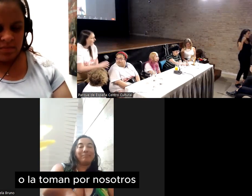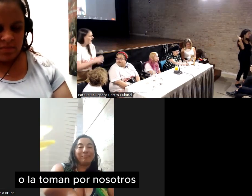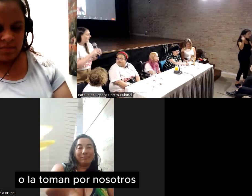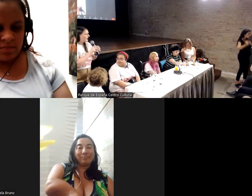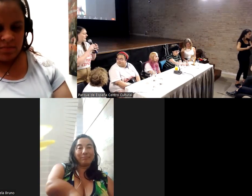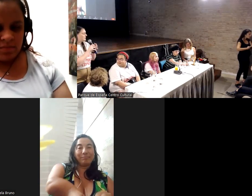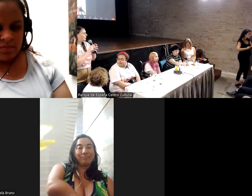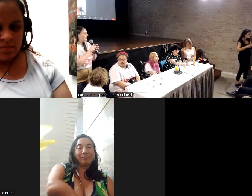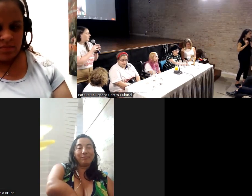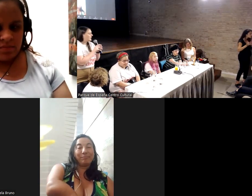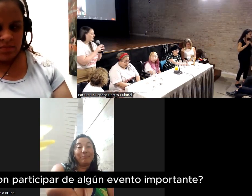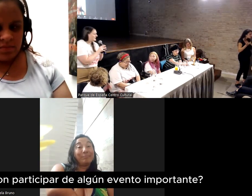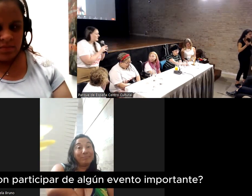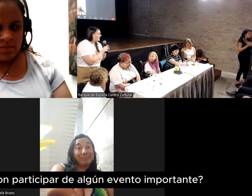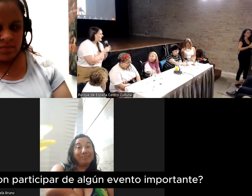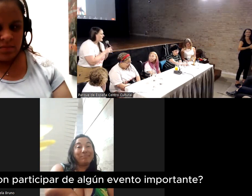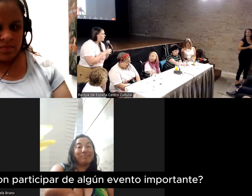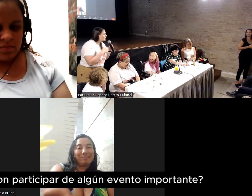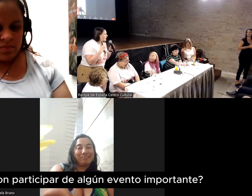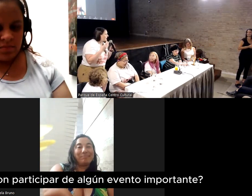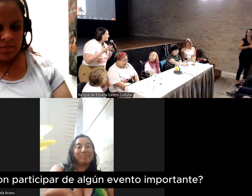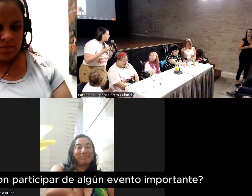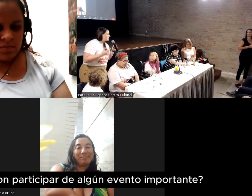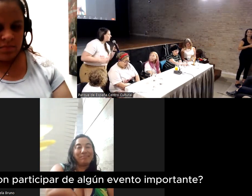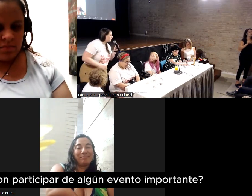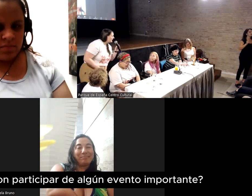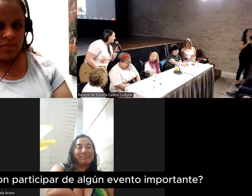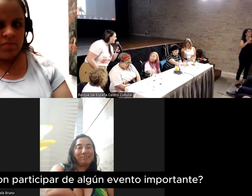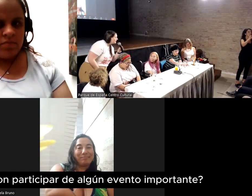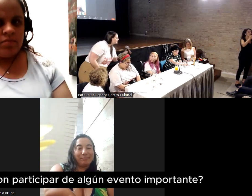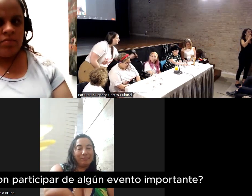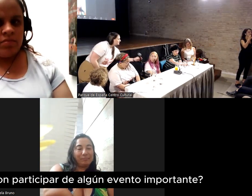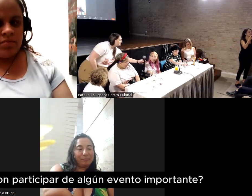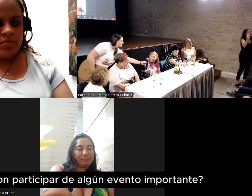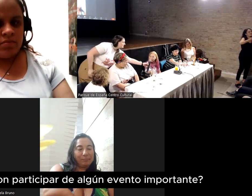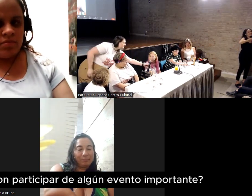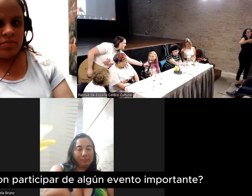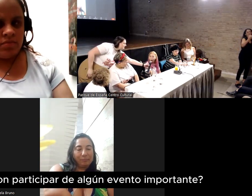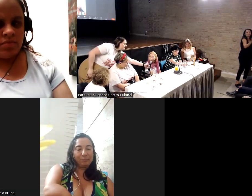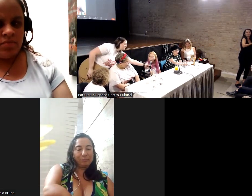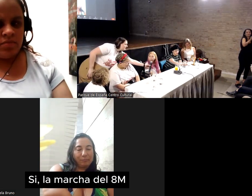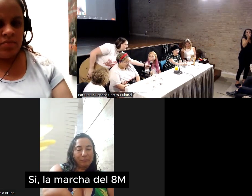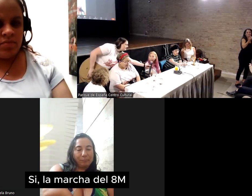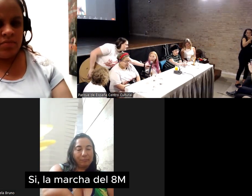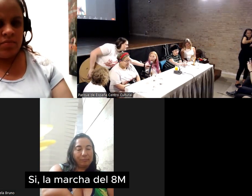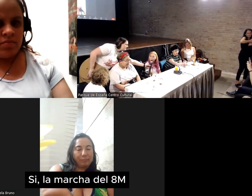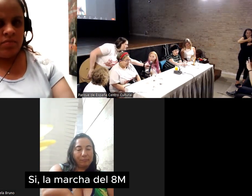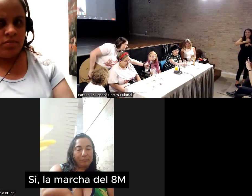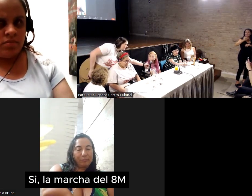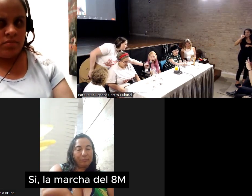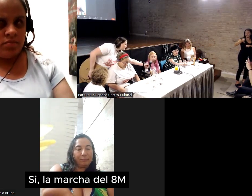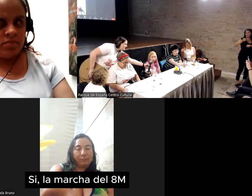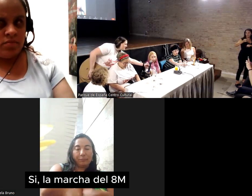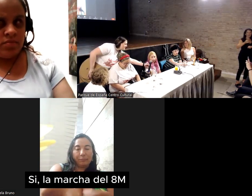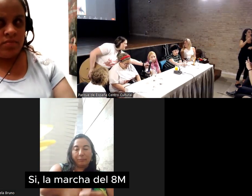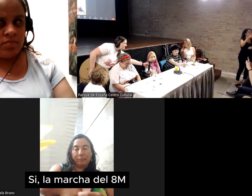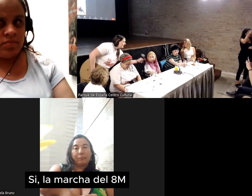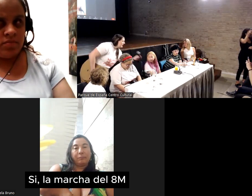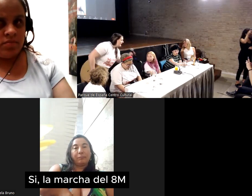por nosotros y pudieron participar de algún evento importante